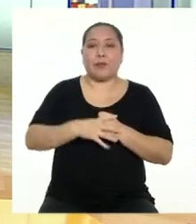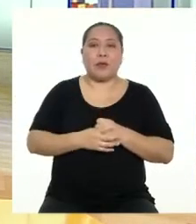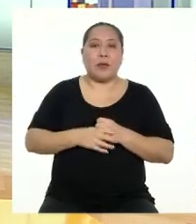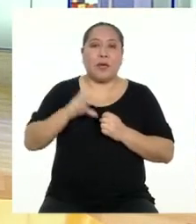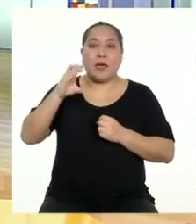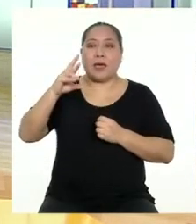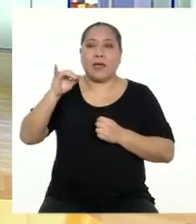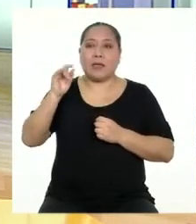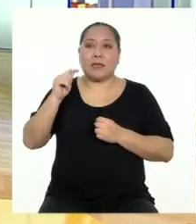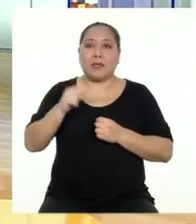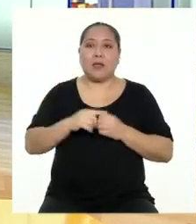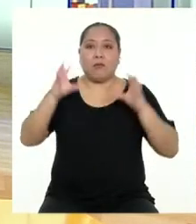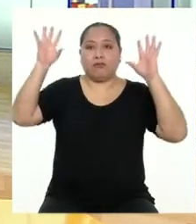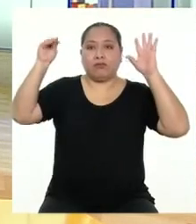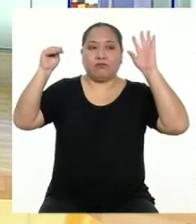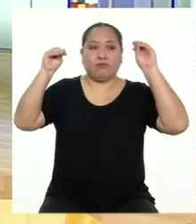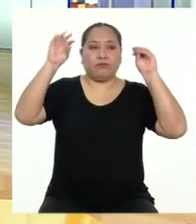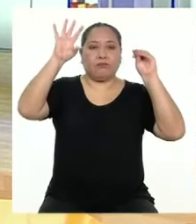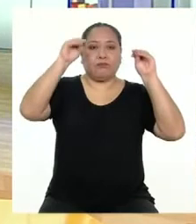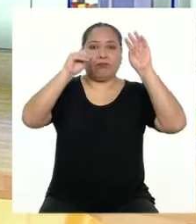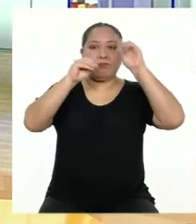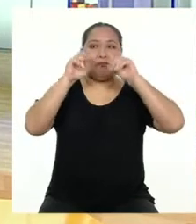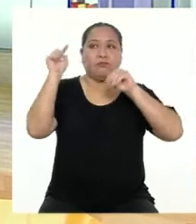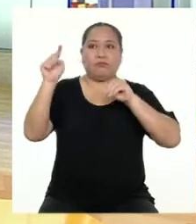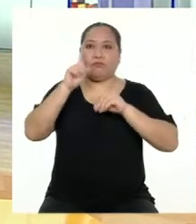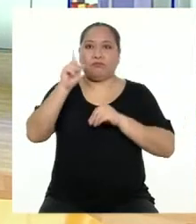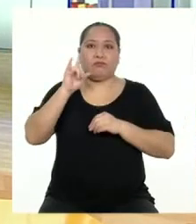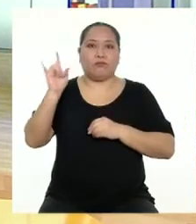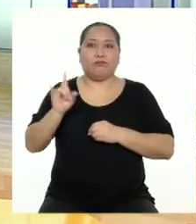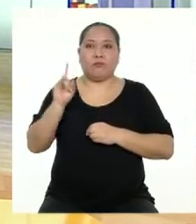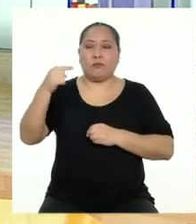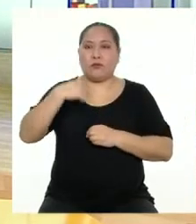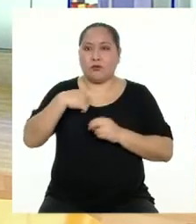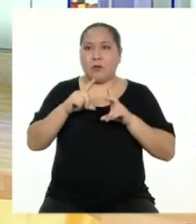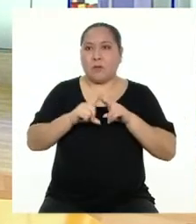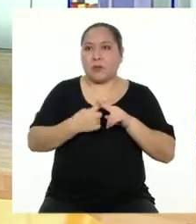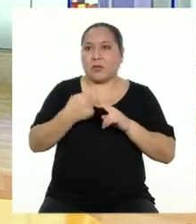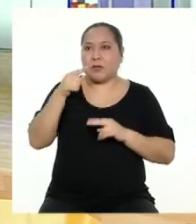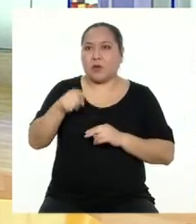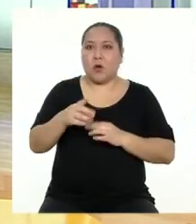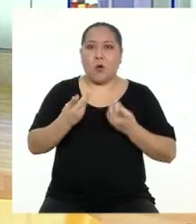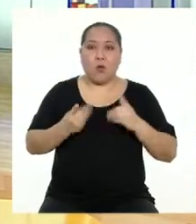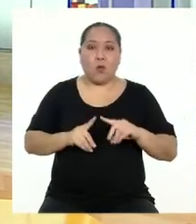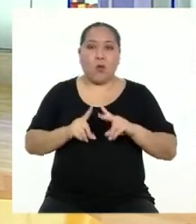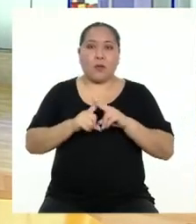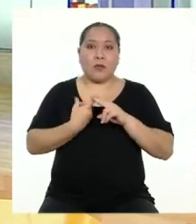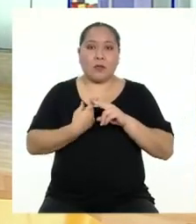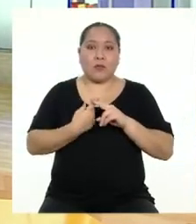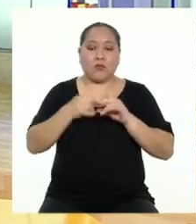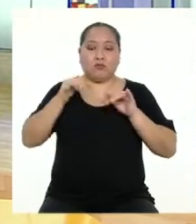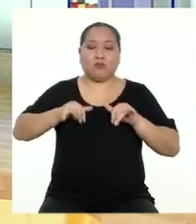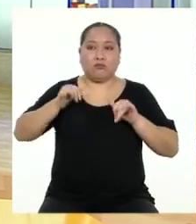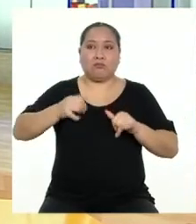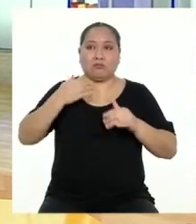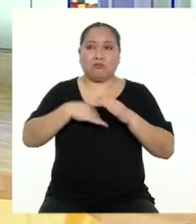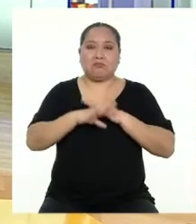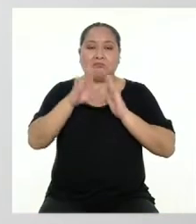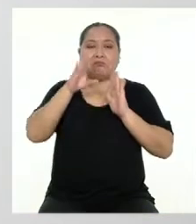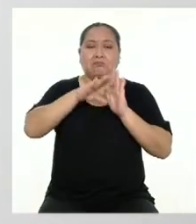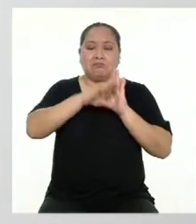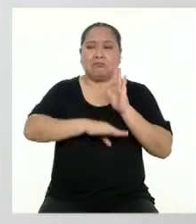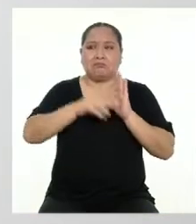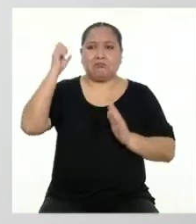de apagar las luces de los focos que no son necesarios. Yo empecé a hacer eso cuando inició la cuarentena y sí bajó bastante mi consumo de